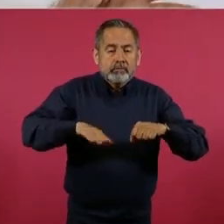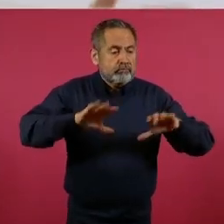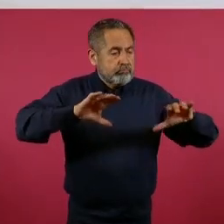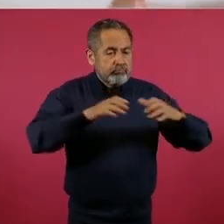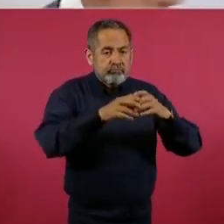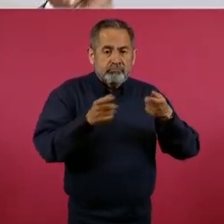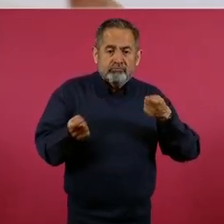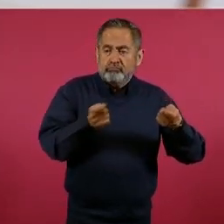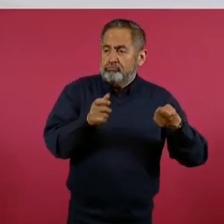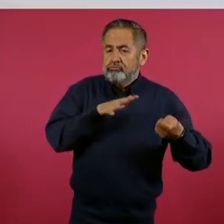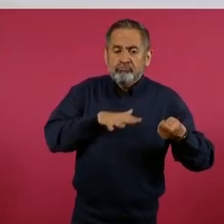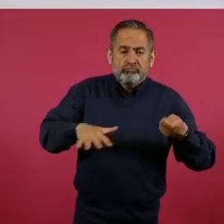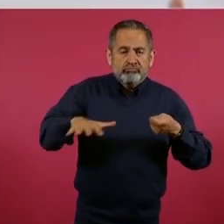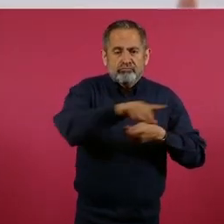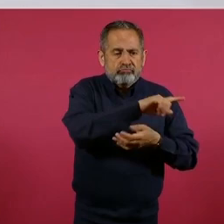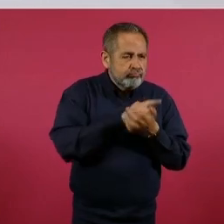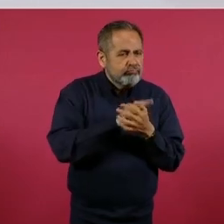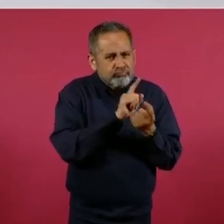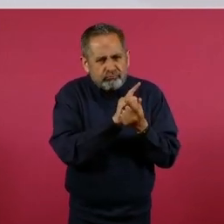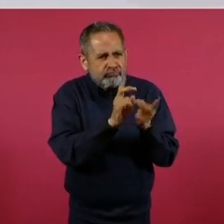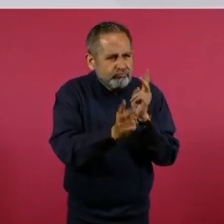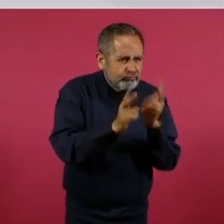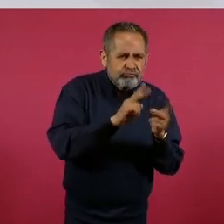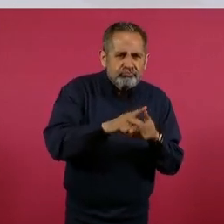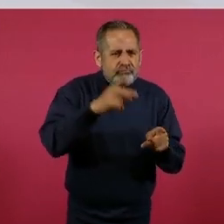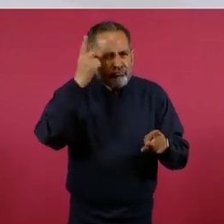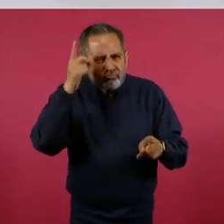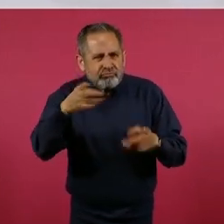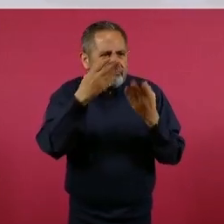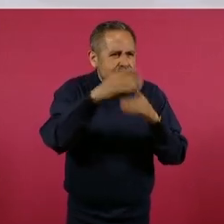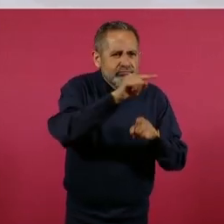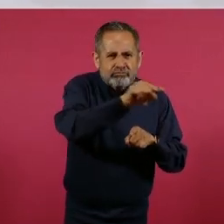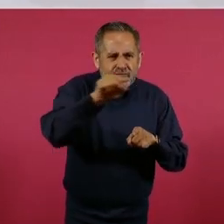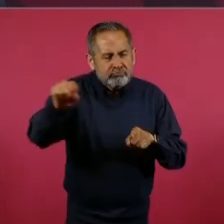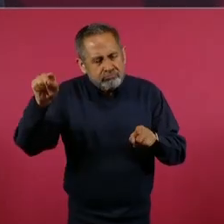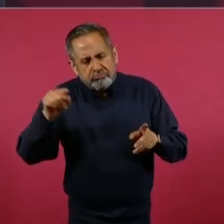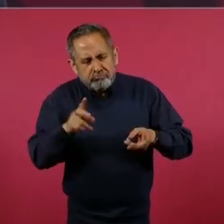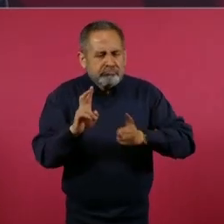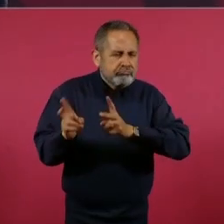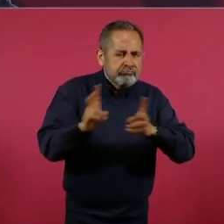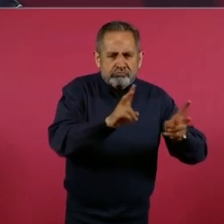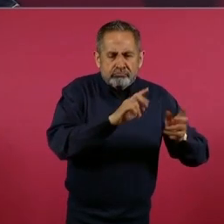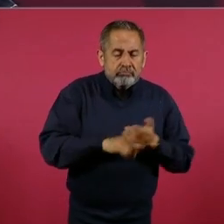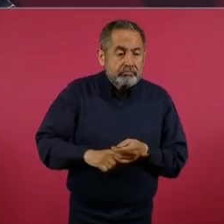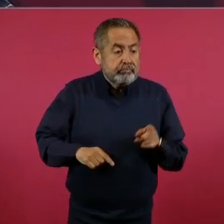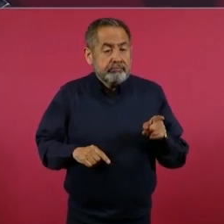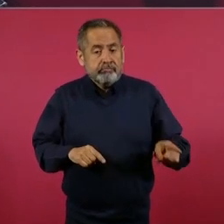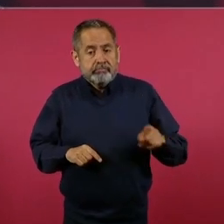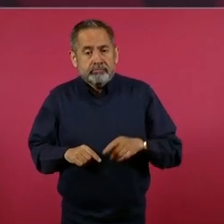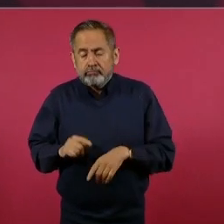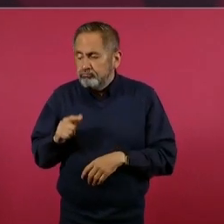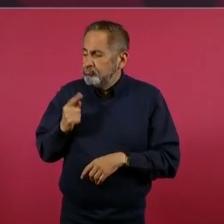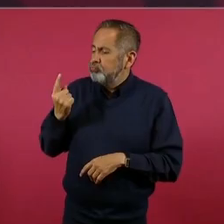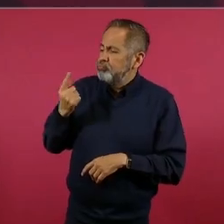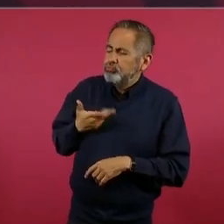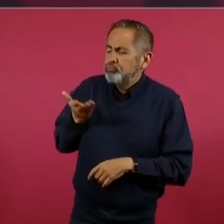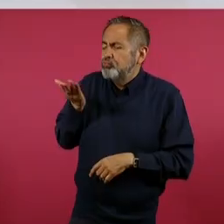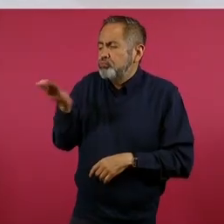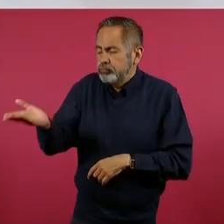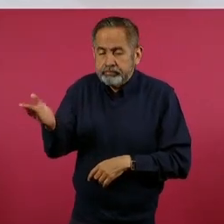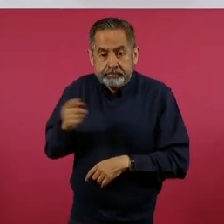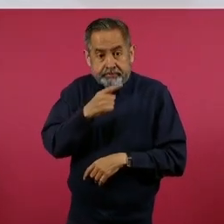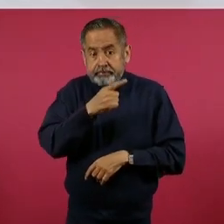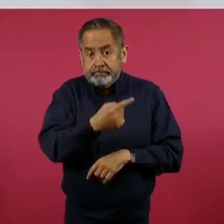todo el grupo, bueno, estuvimos hablando ahí con banqueros y con inversionistas, y dice, bueno, yo lo único que le pido es,